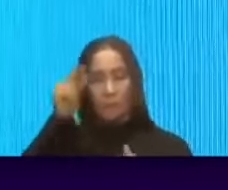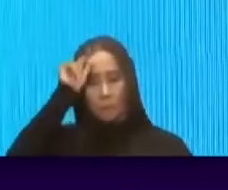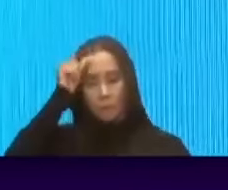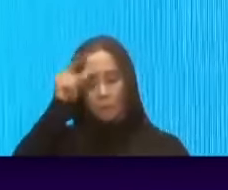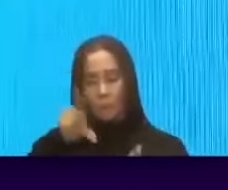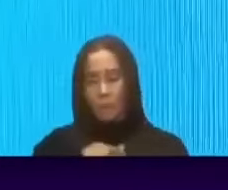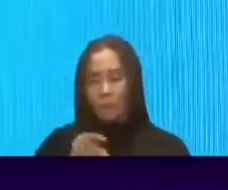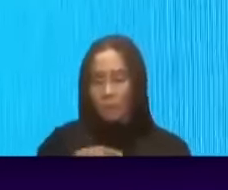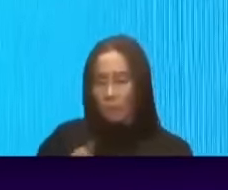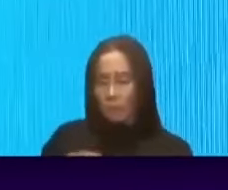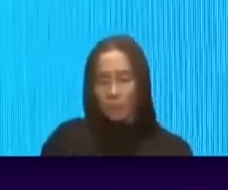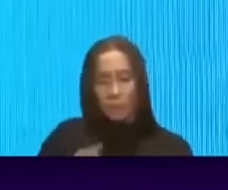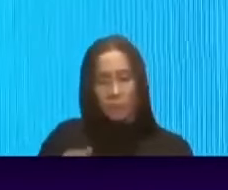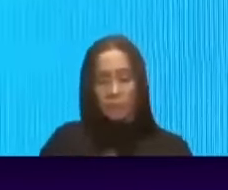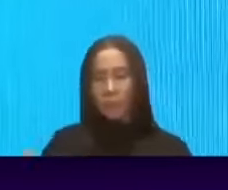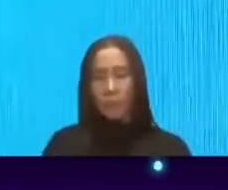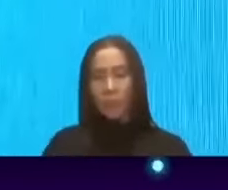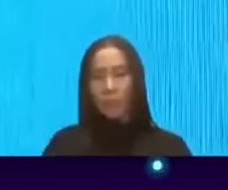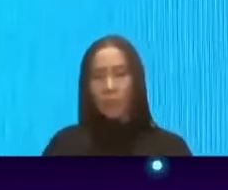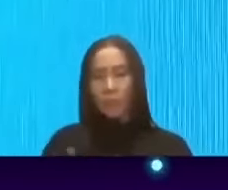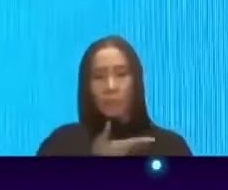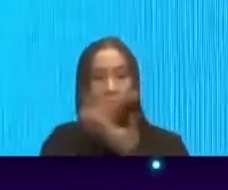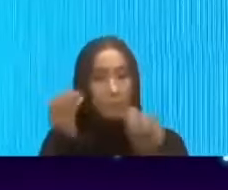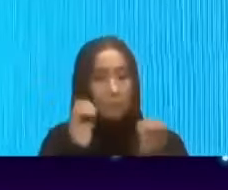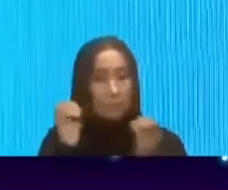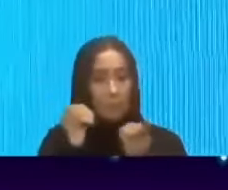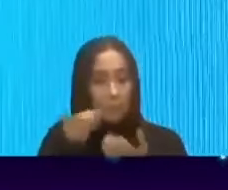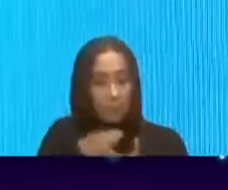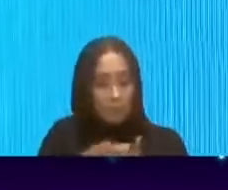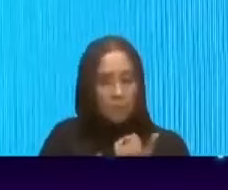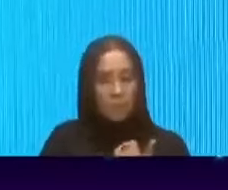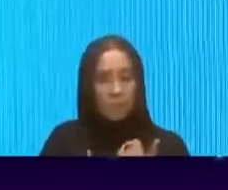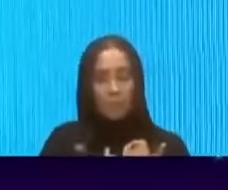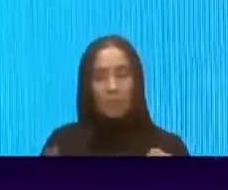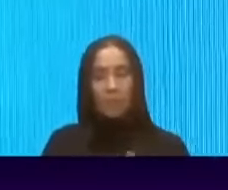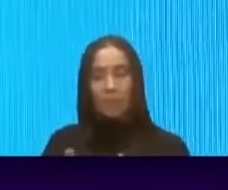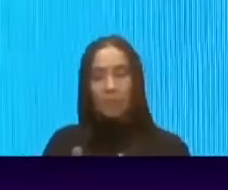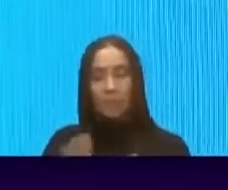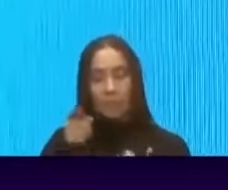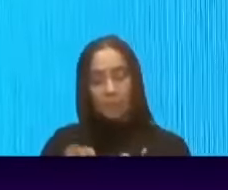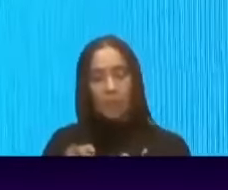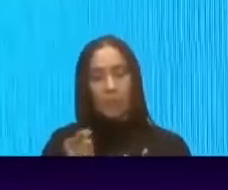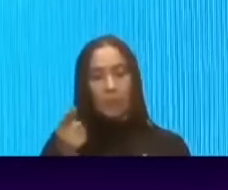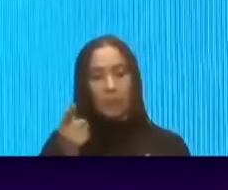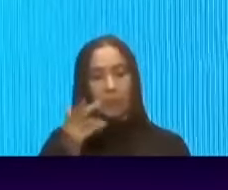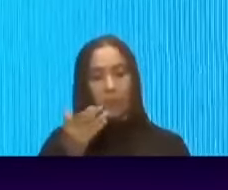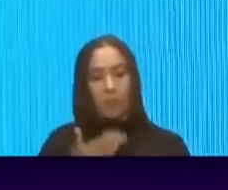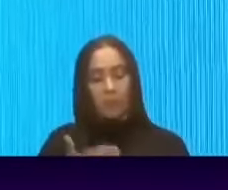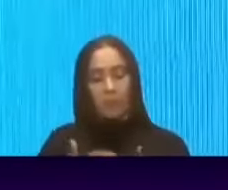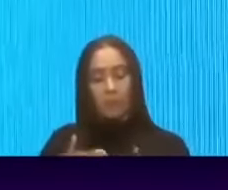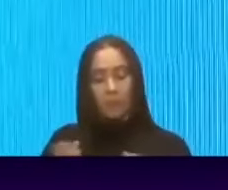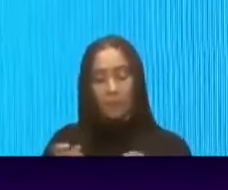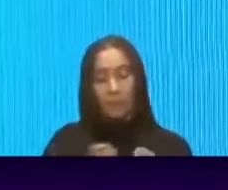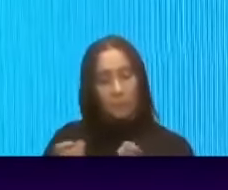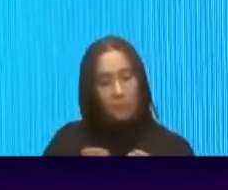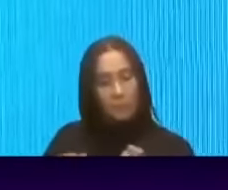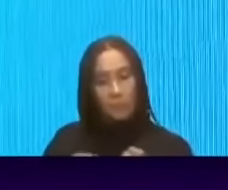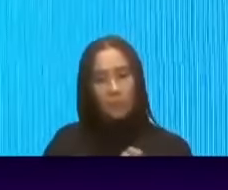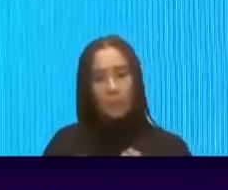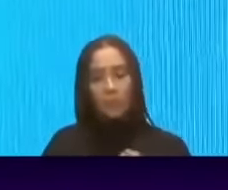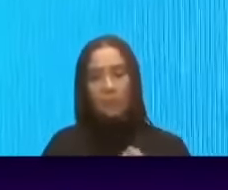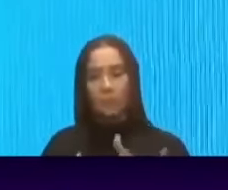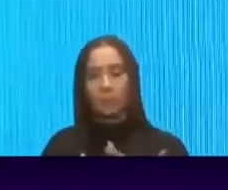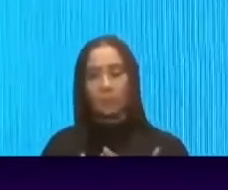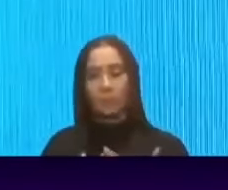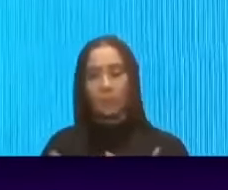gobiernos, con la rigidez, no le queda nada al presupuesto, porque eso es de las cosas que tenemos que corregir. Los